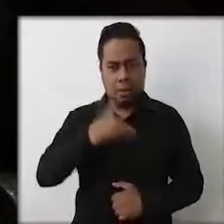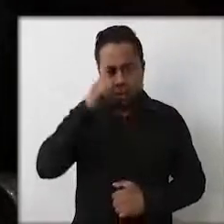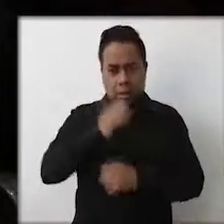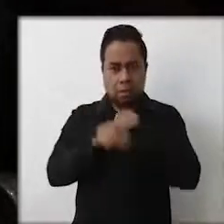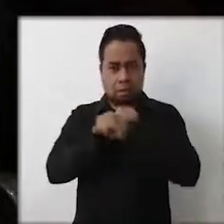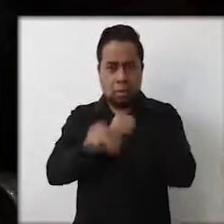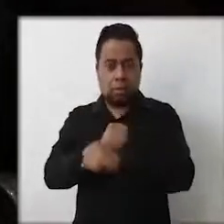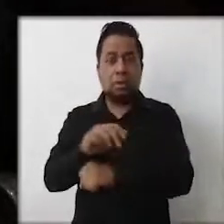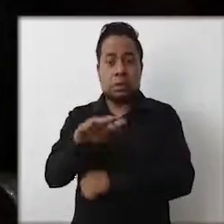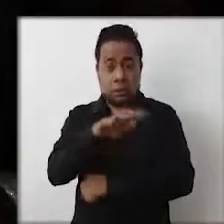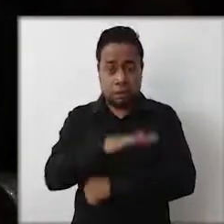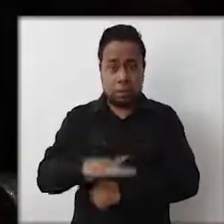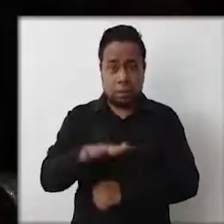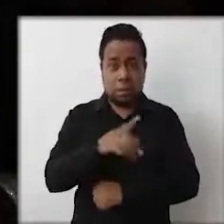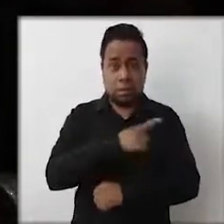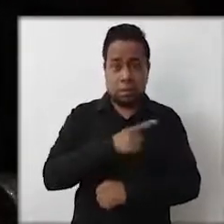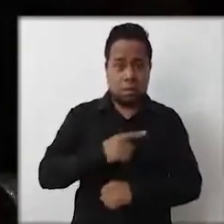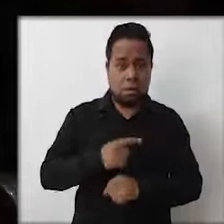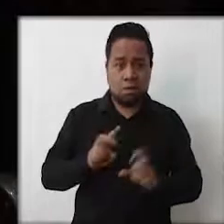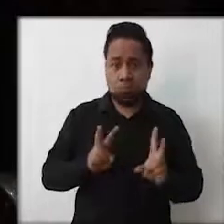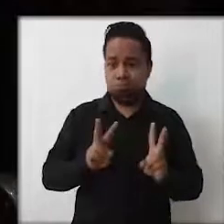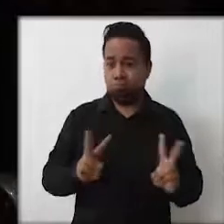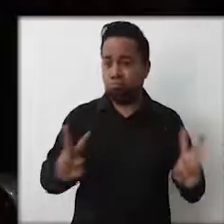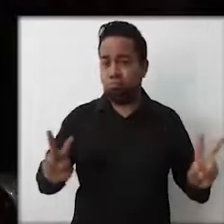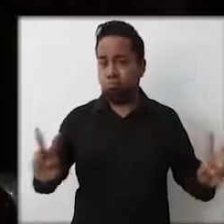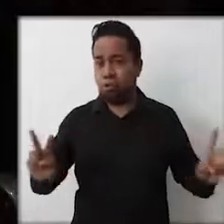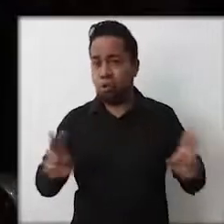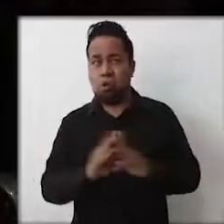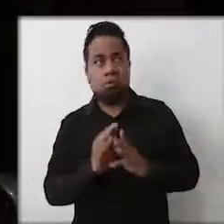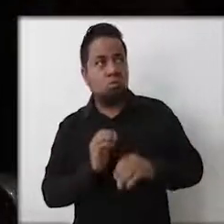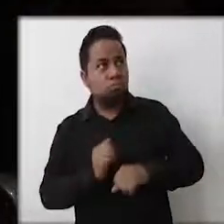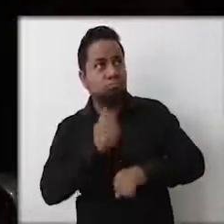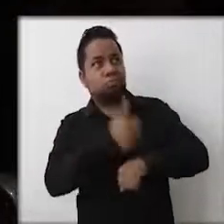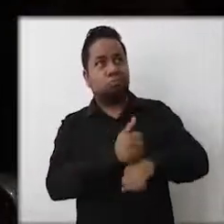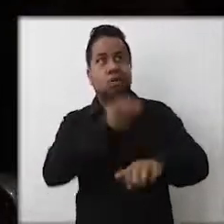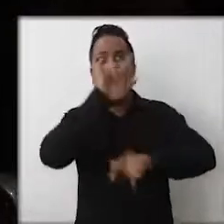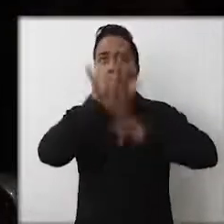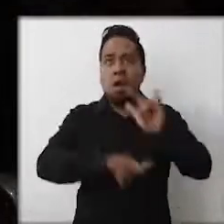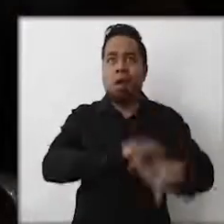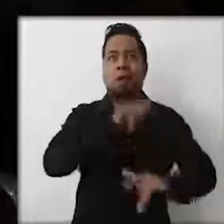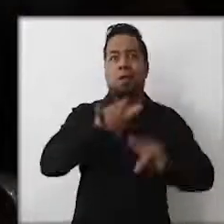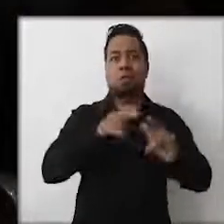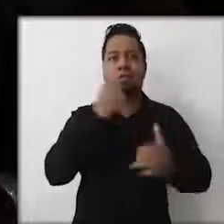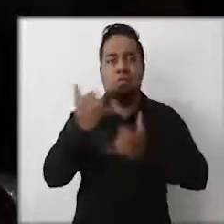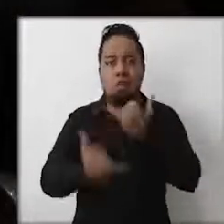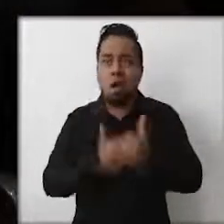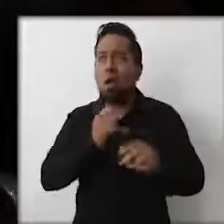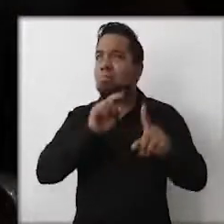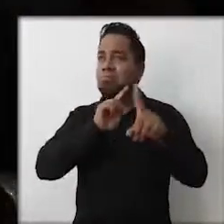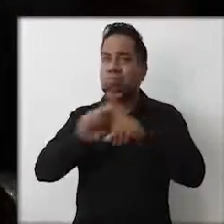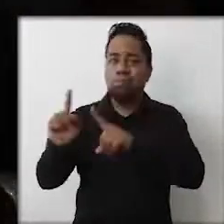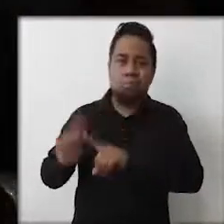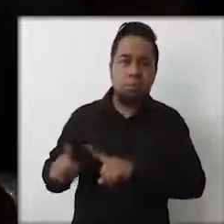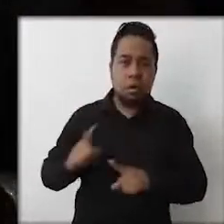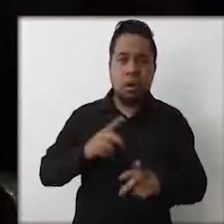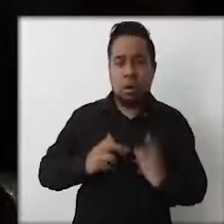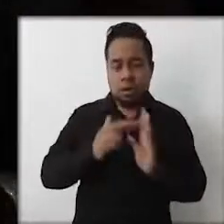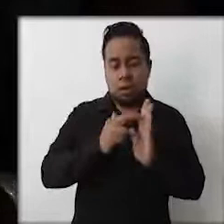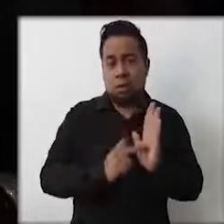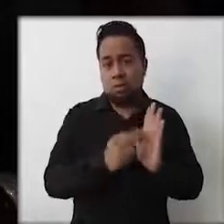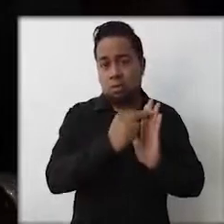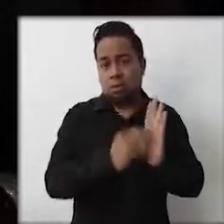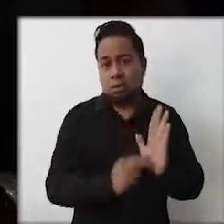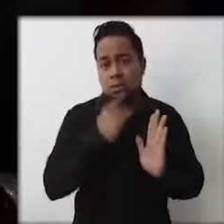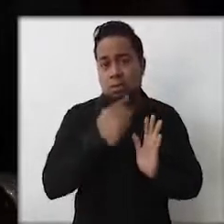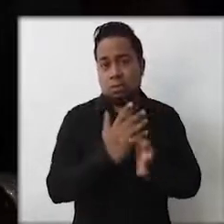religiosas pues están previstos en la norma. Entonces, en el propio dictamen, ahí se le instruye,